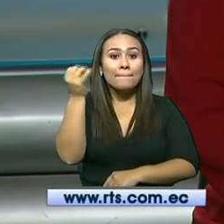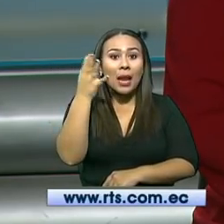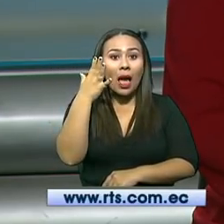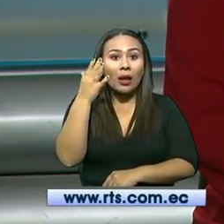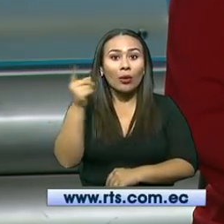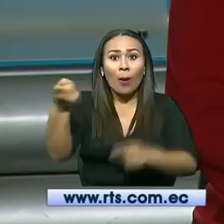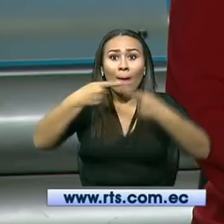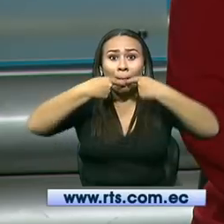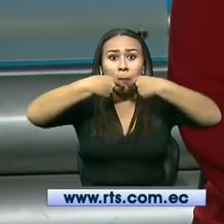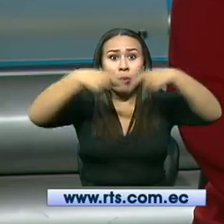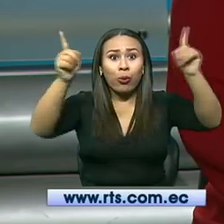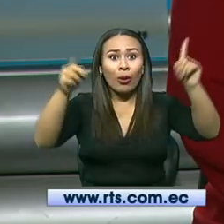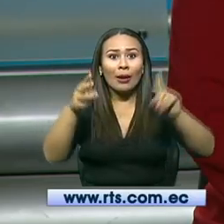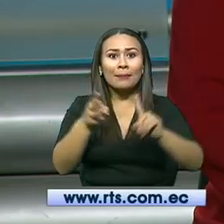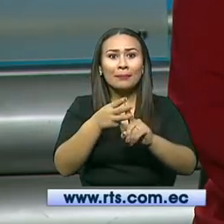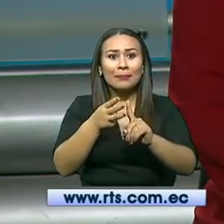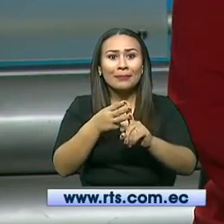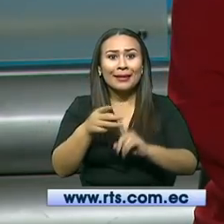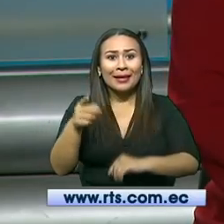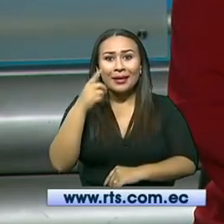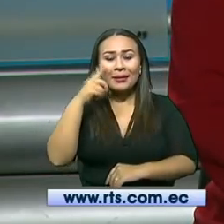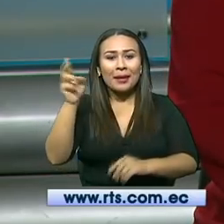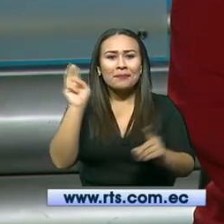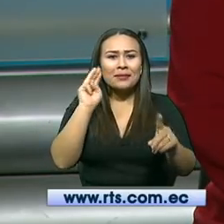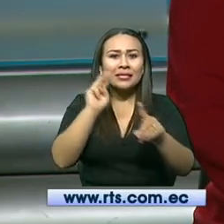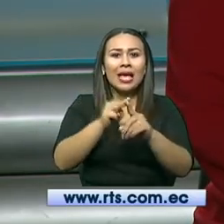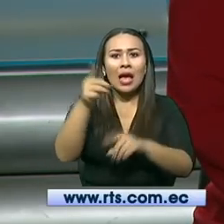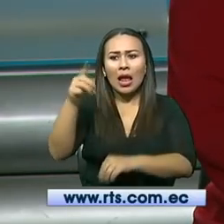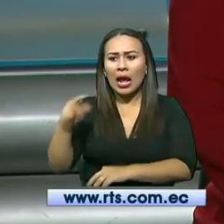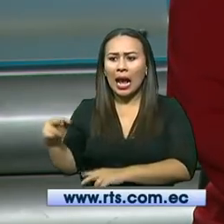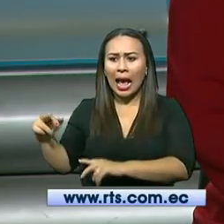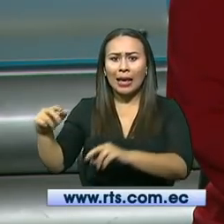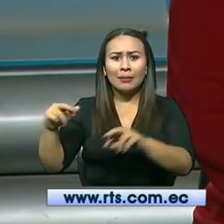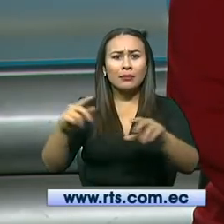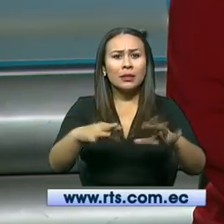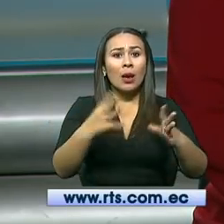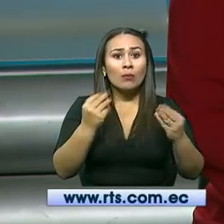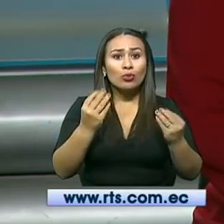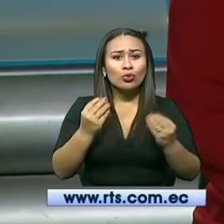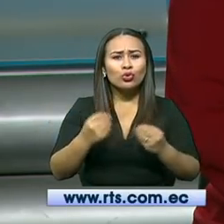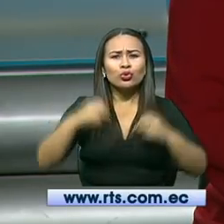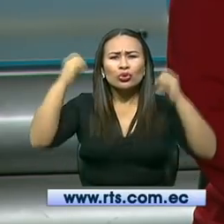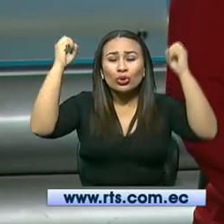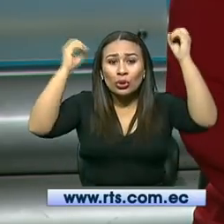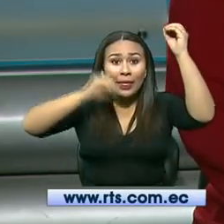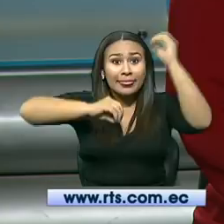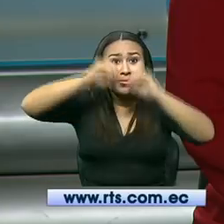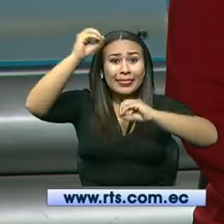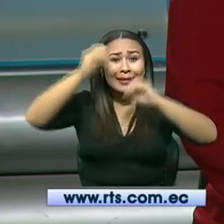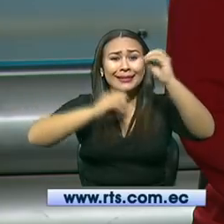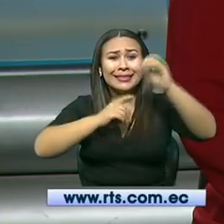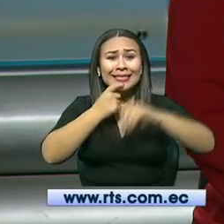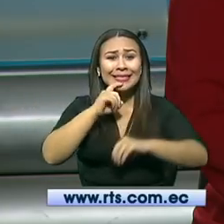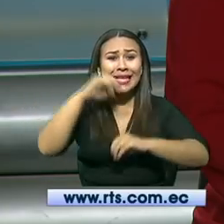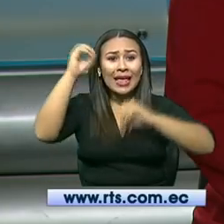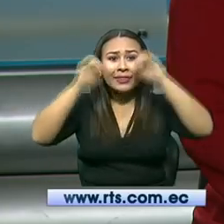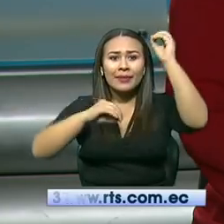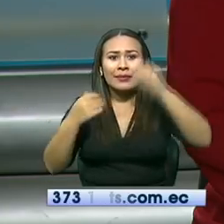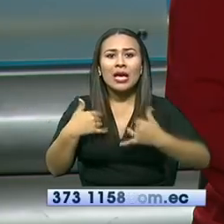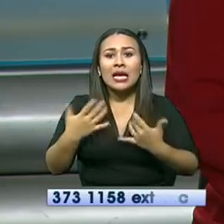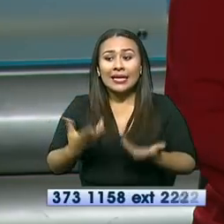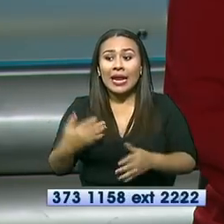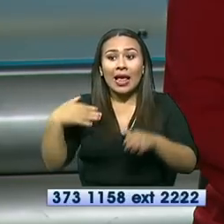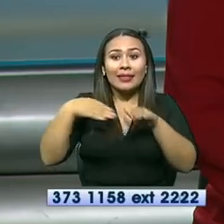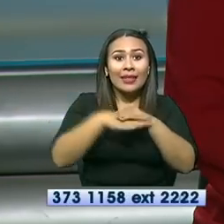consigo. Wang Manfu realizó toda una travesía bajo una intensa nevada, todo para poder llegar a su